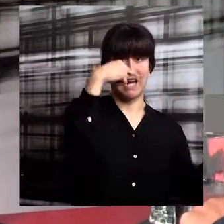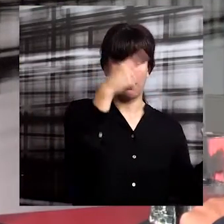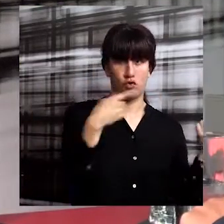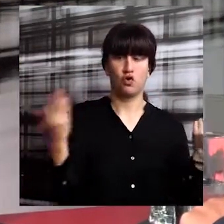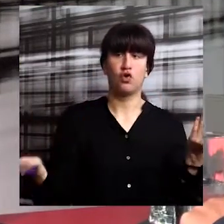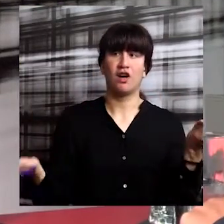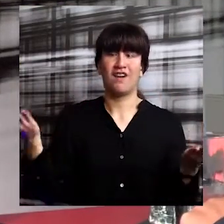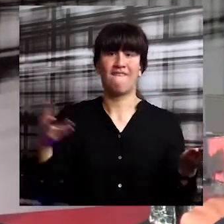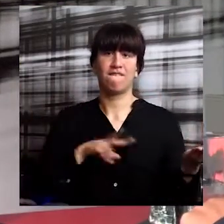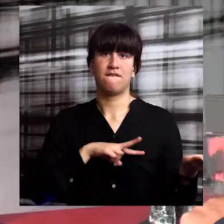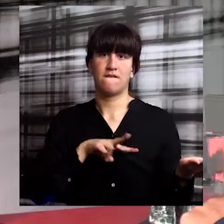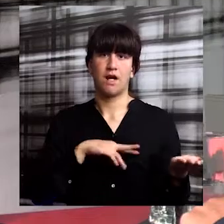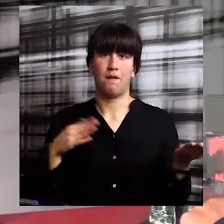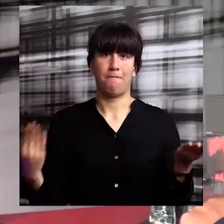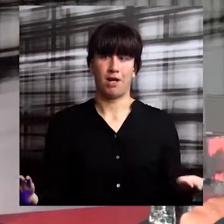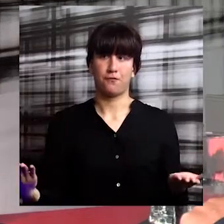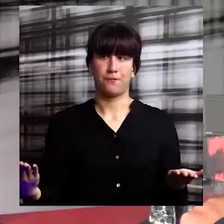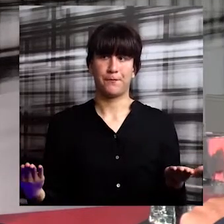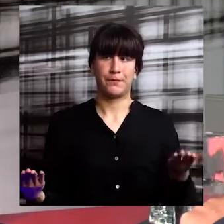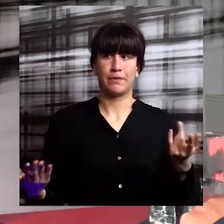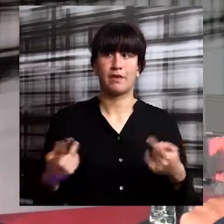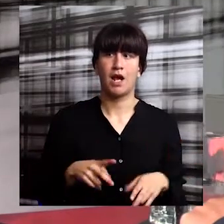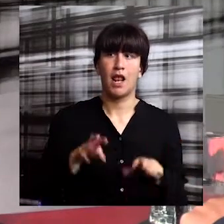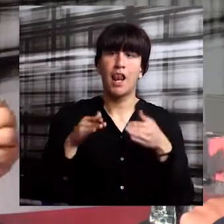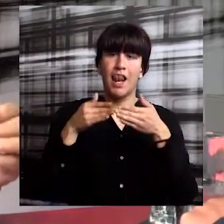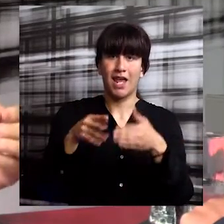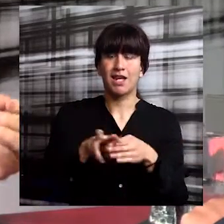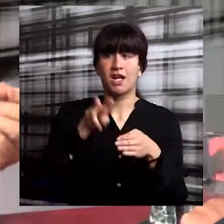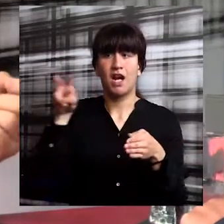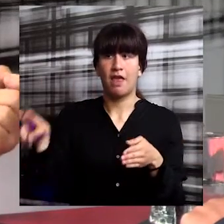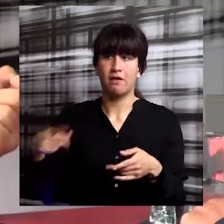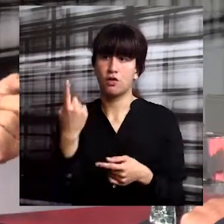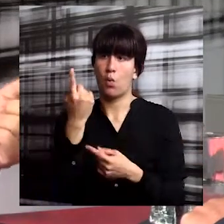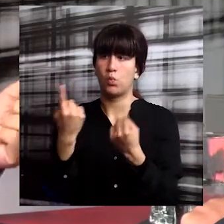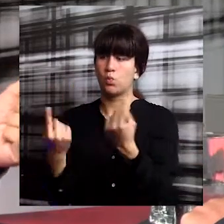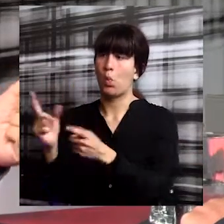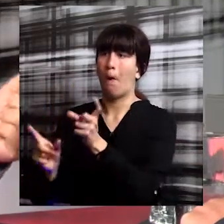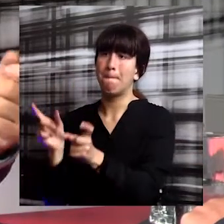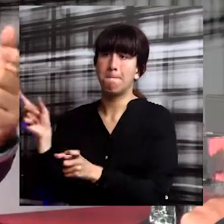crecimiento de la recalada de cruceros y de número de pasajeros empezó a crecer desde hace